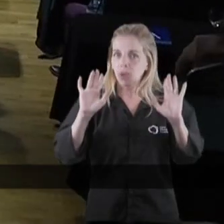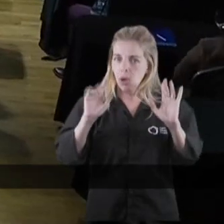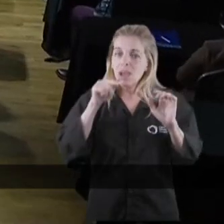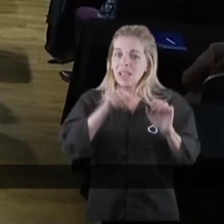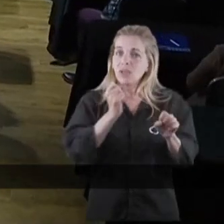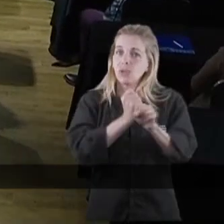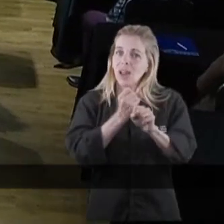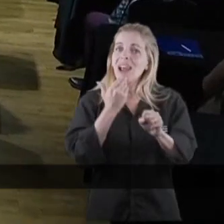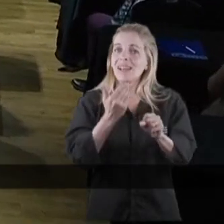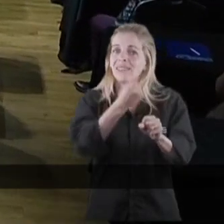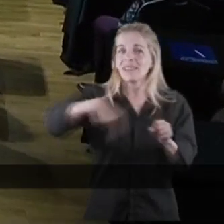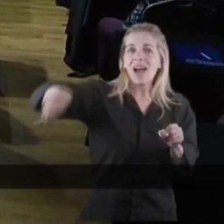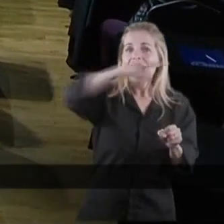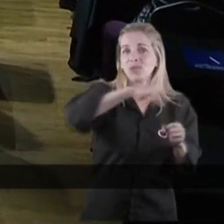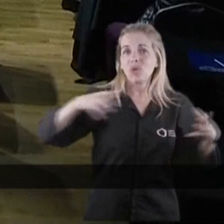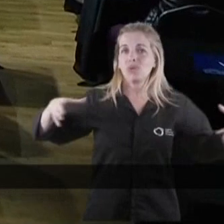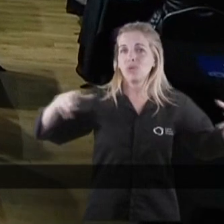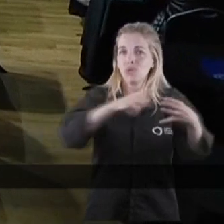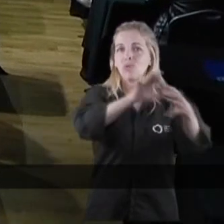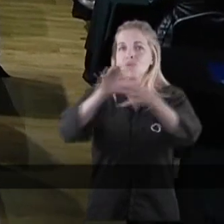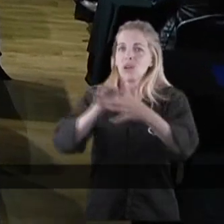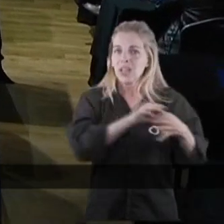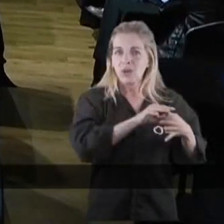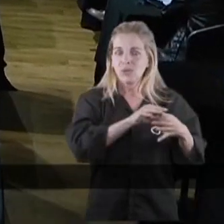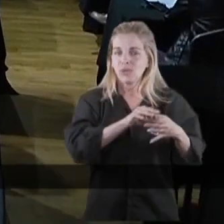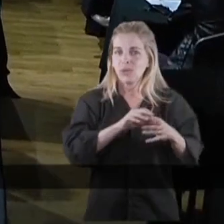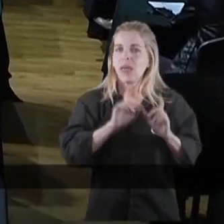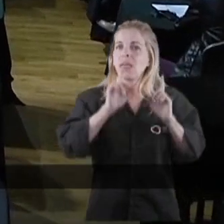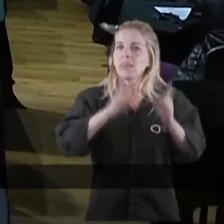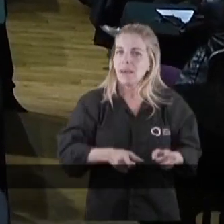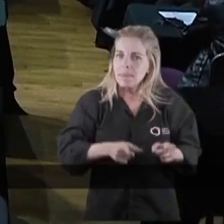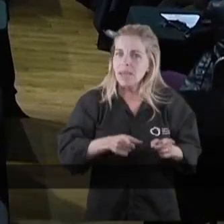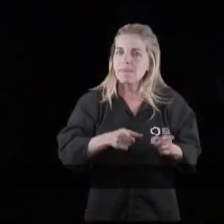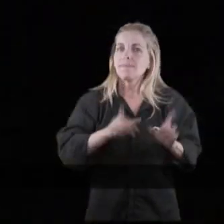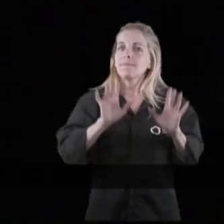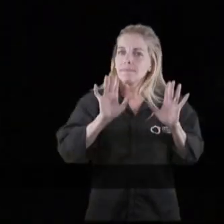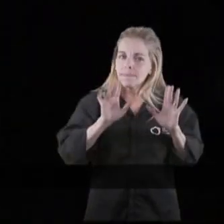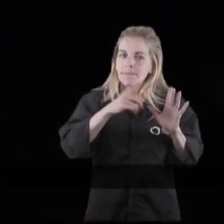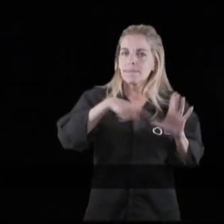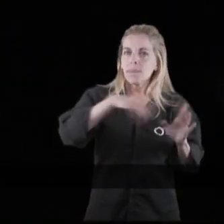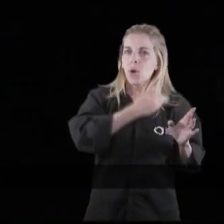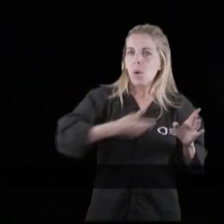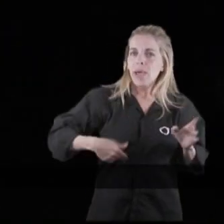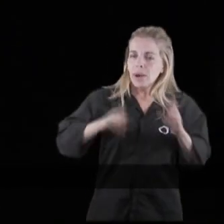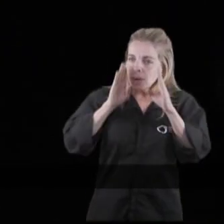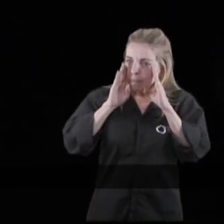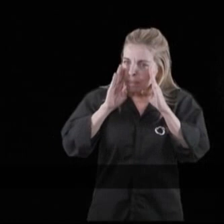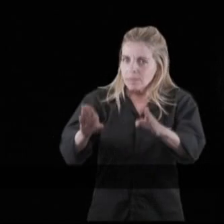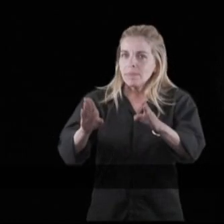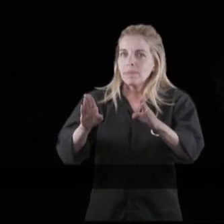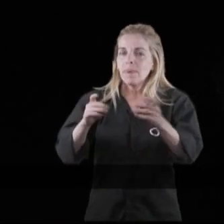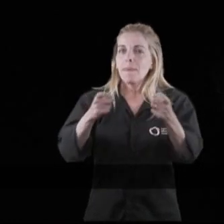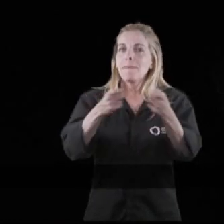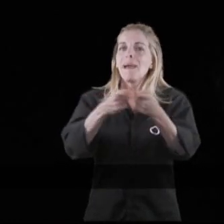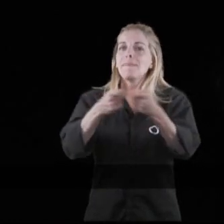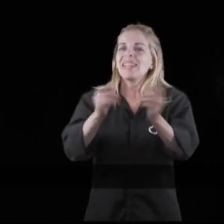todos. Además, le prestamos una particular atención a la pequeña y mediana empresa, porque yo sé lo que significa la